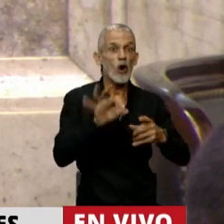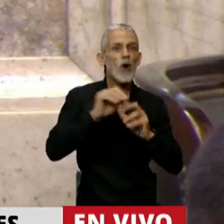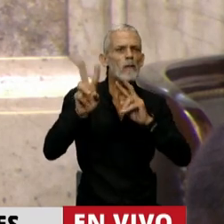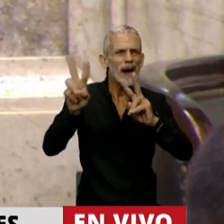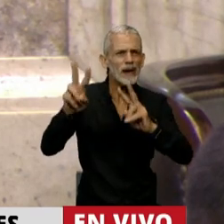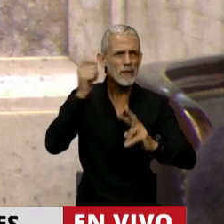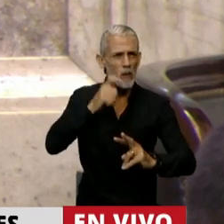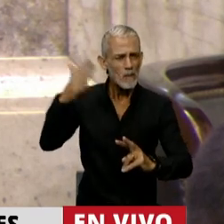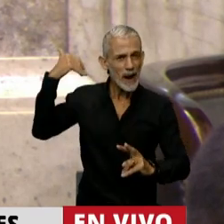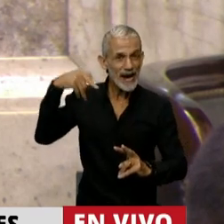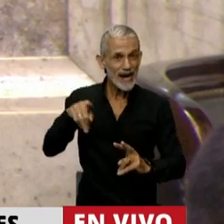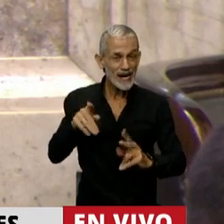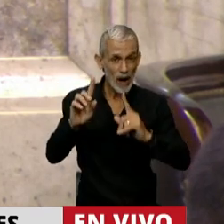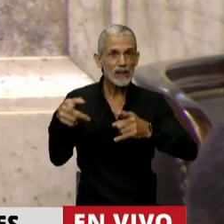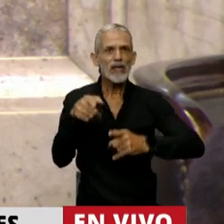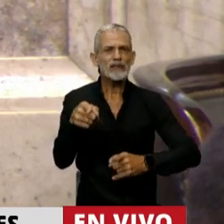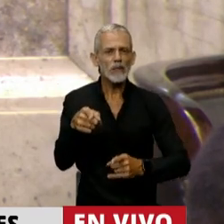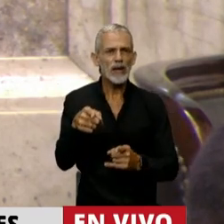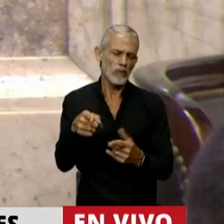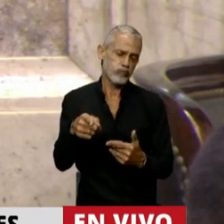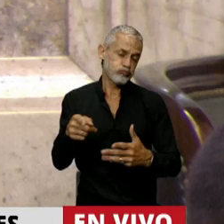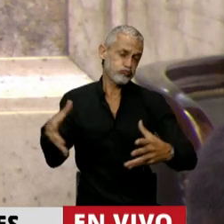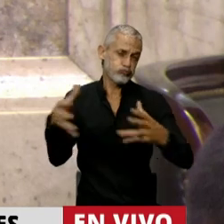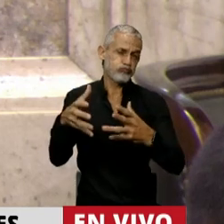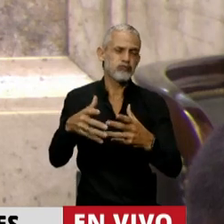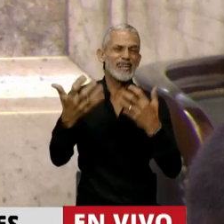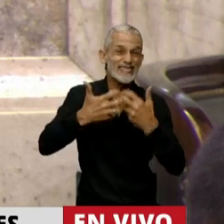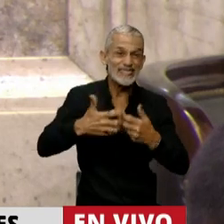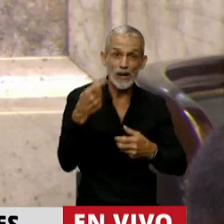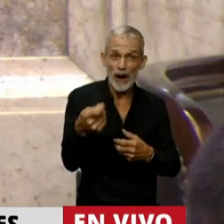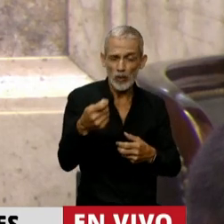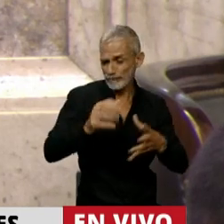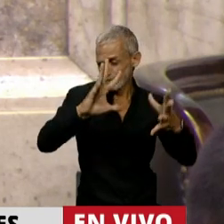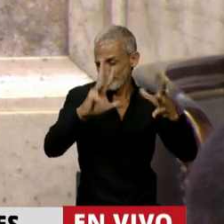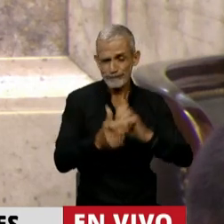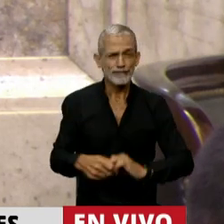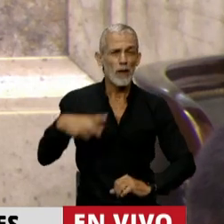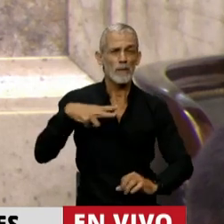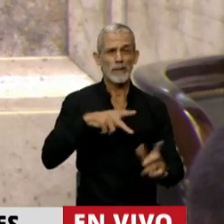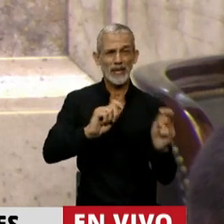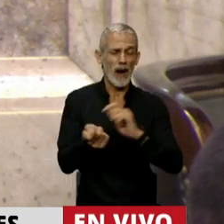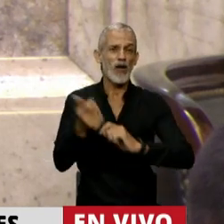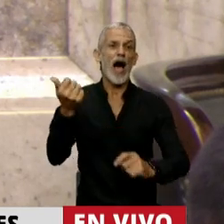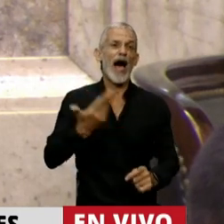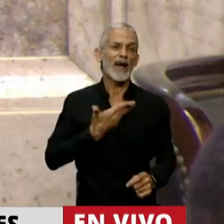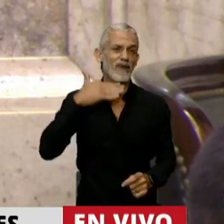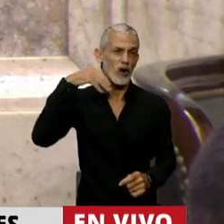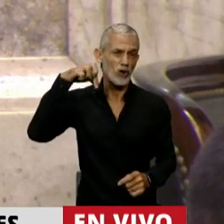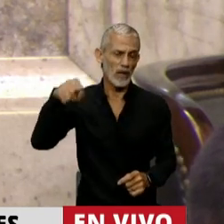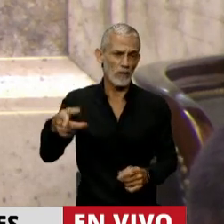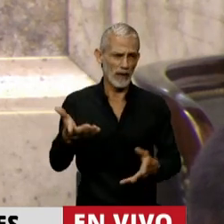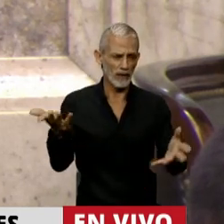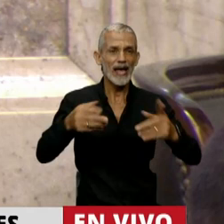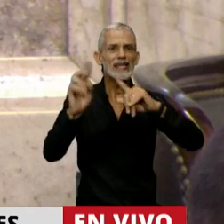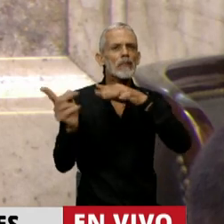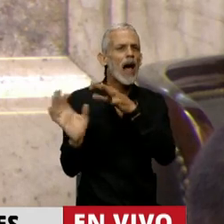peronismo menemista que reventó el sistema jubilatorio, los privatizó, el gran negocio de las AFJP, ni qué hablar de